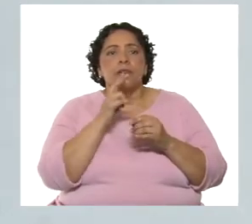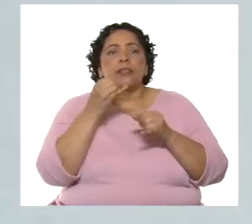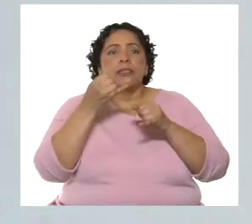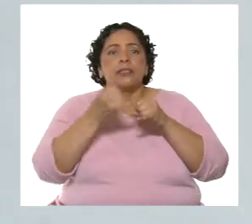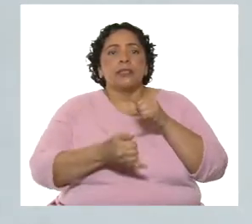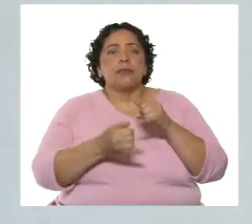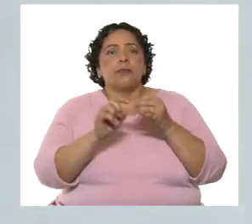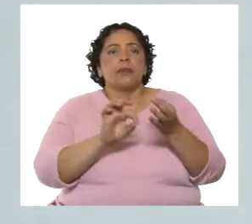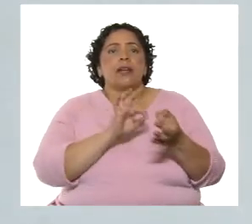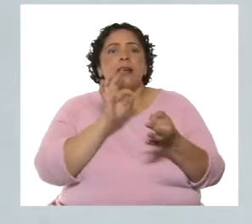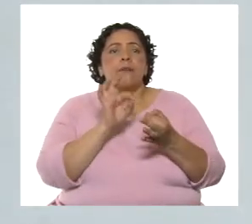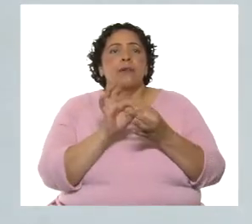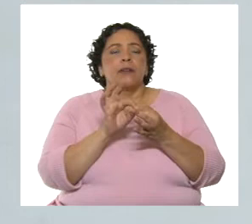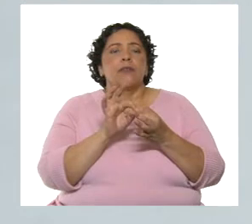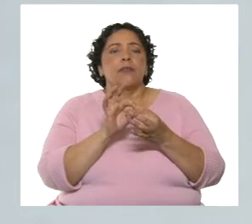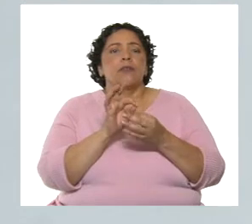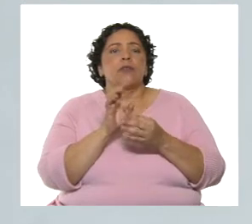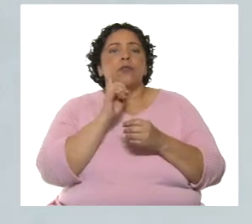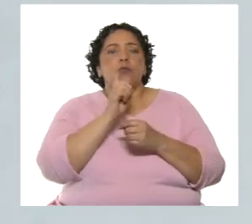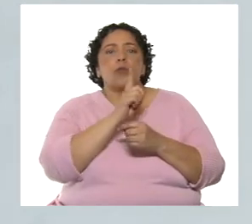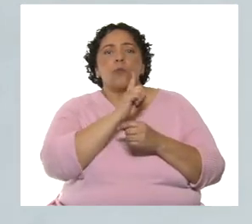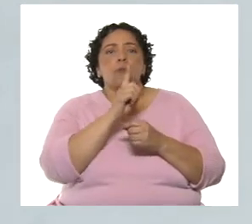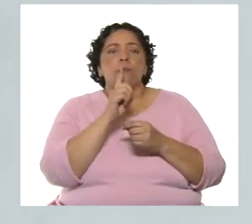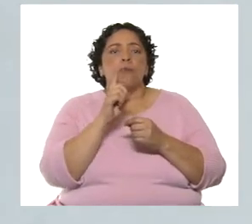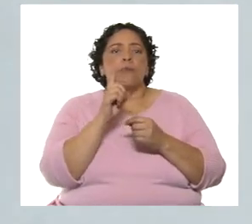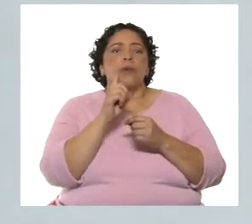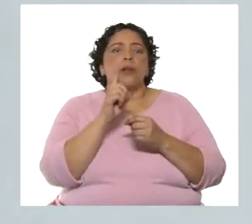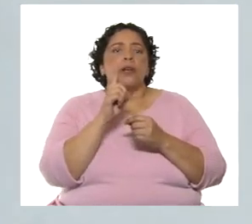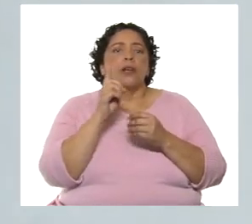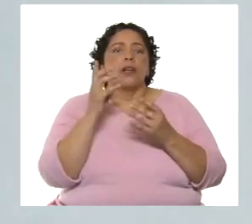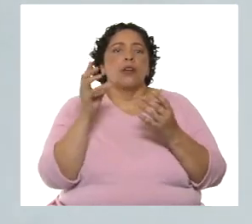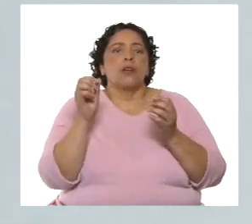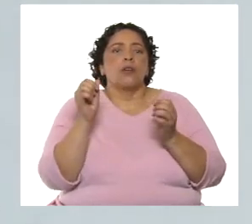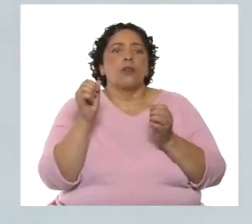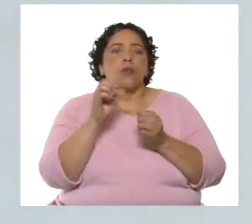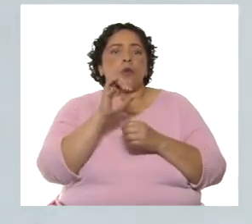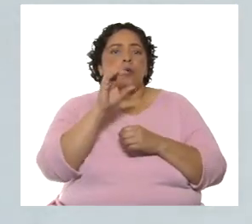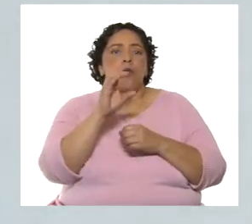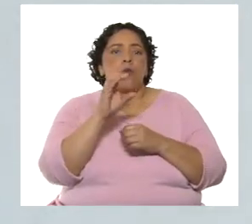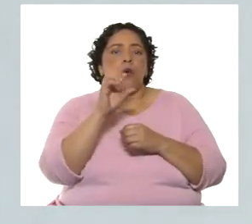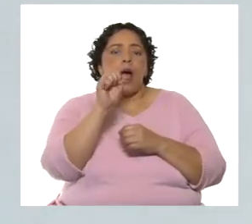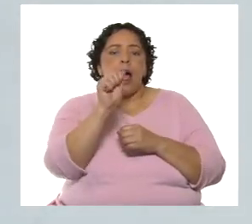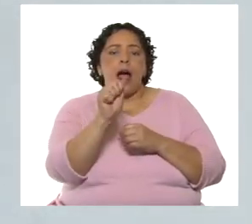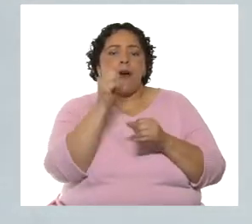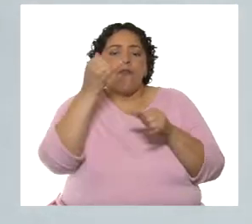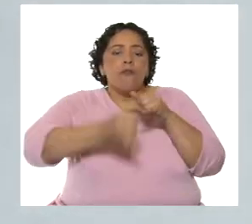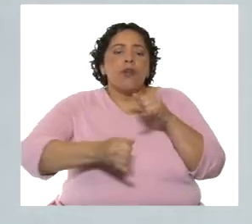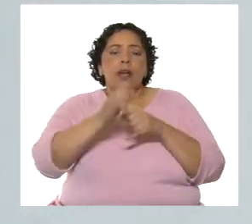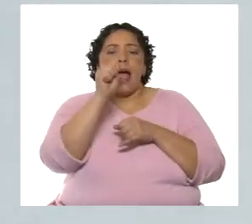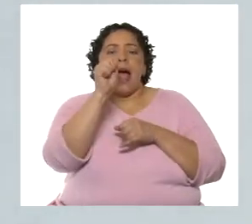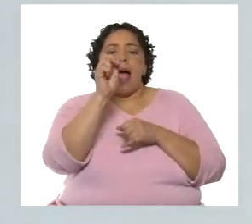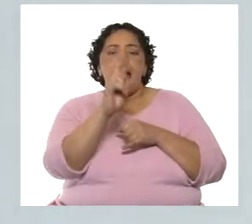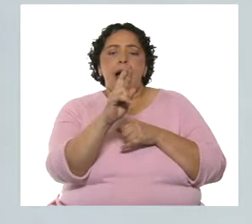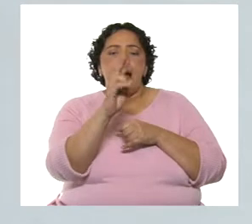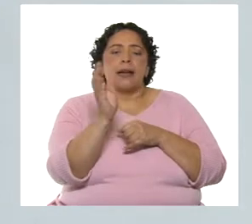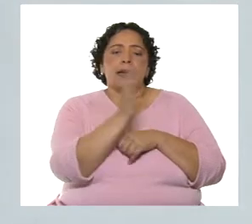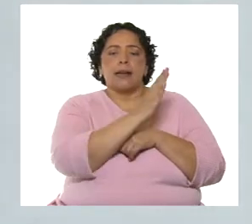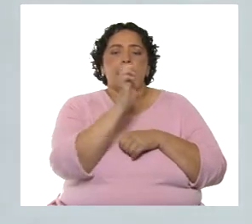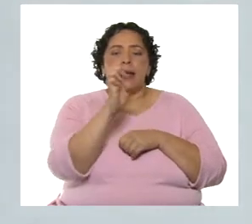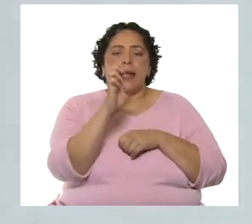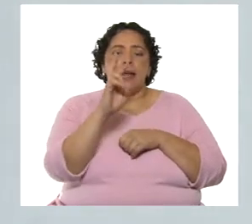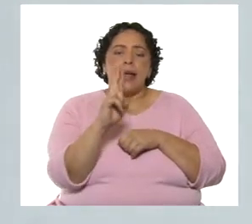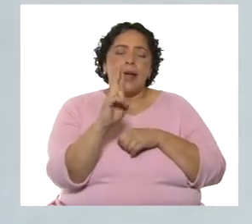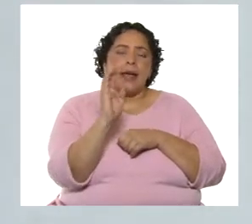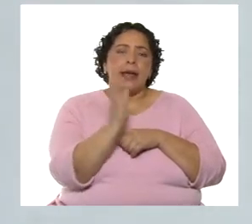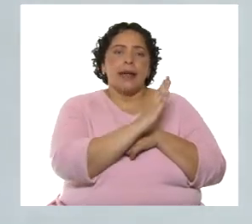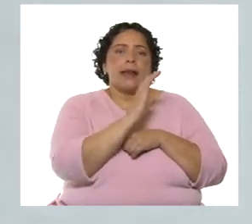terminaciones específicas que se llaman conjugación, y es cuando terminan en ar, er, ir. Por